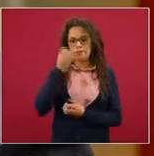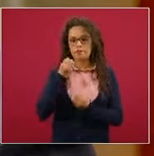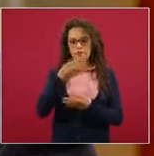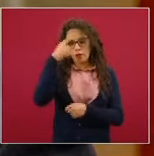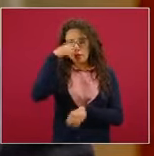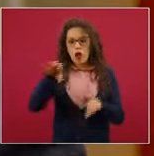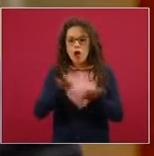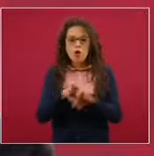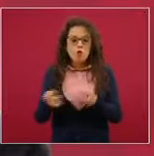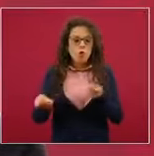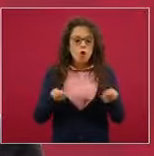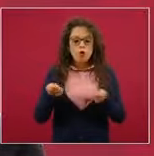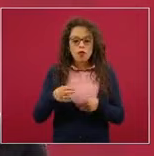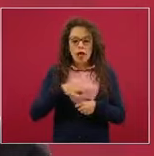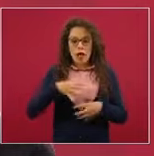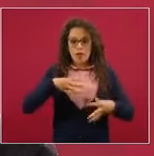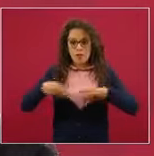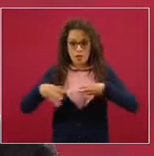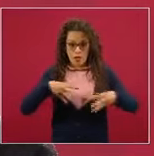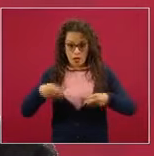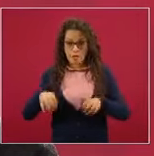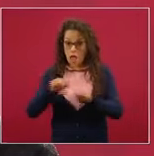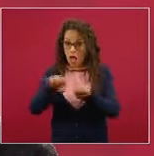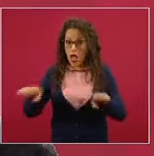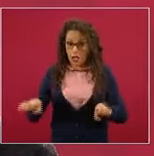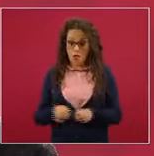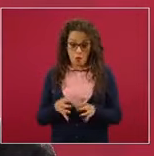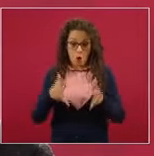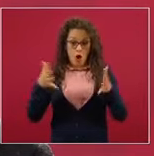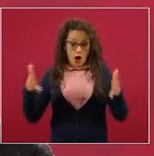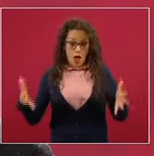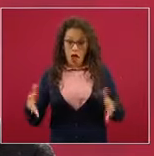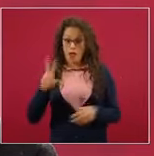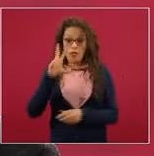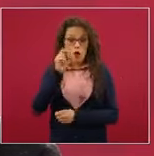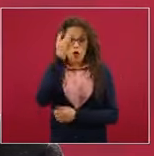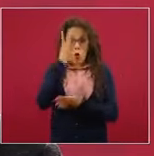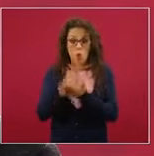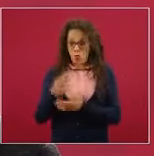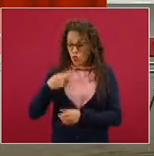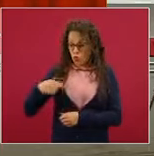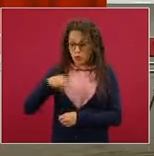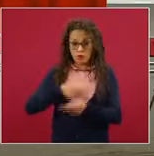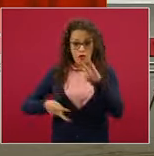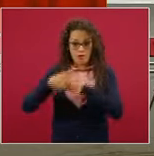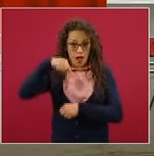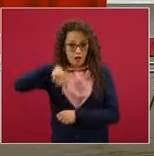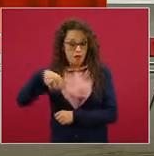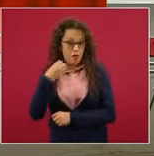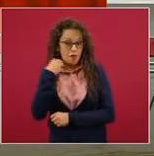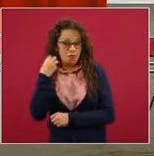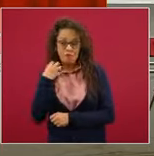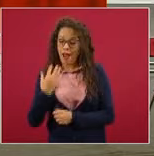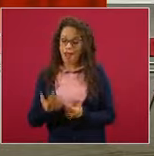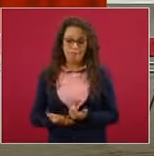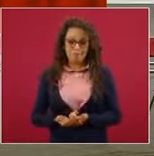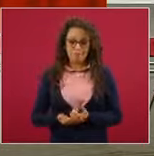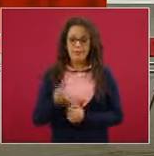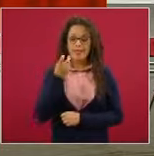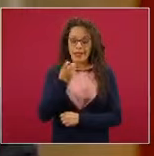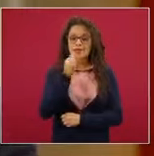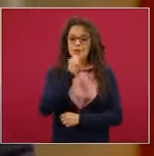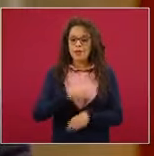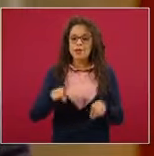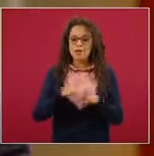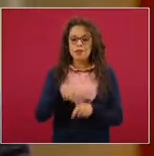epidemia. Es un grupo amplio, no somos solamente los que estamos aquí en las conferencias de prensa, a diferencia de lo que también las redes de